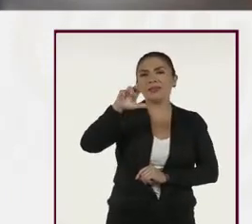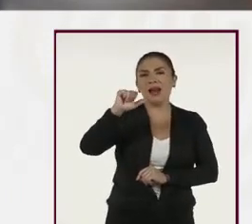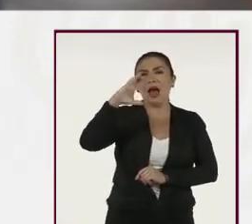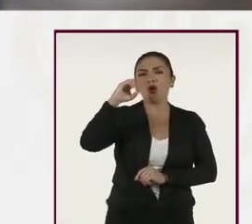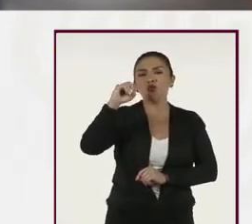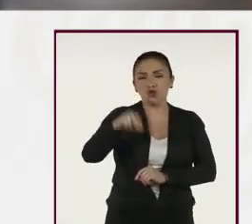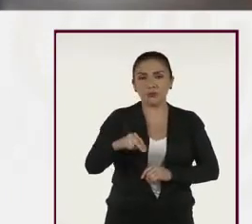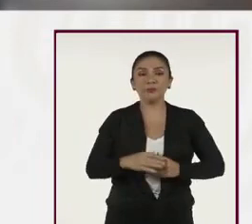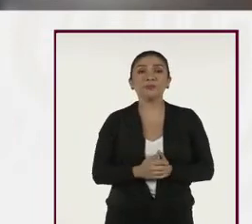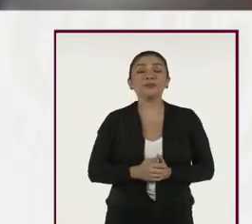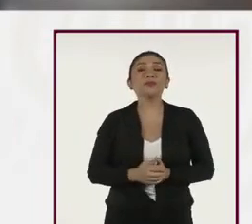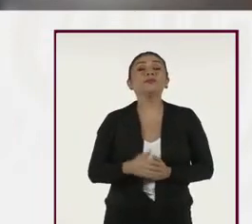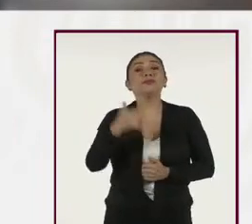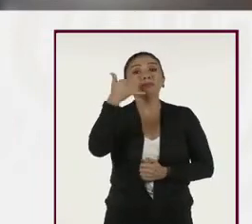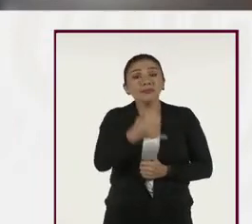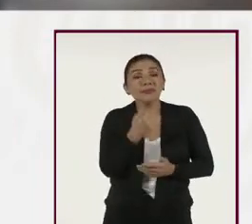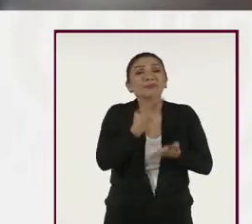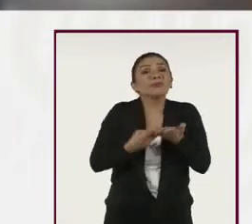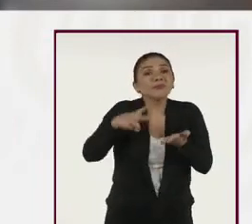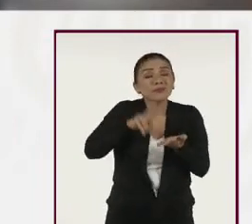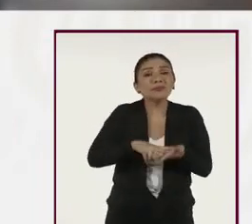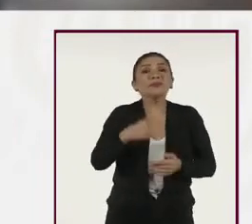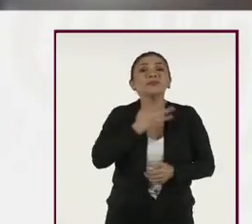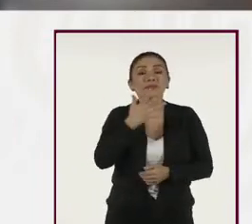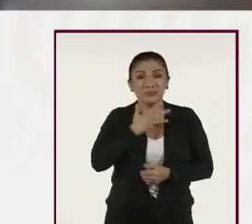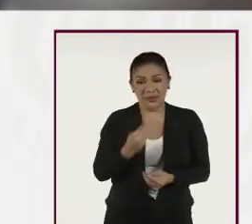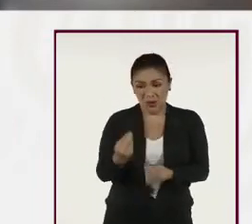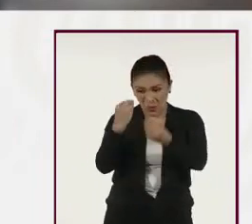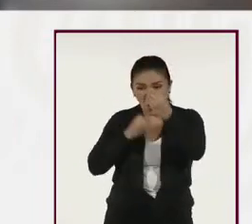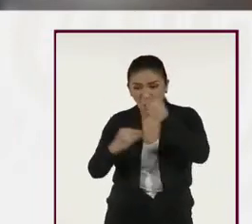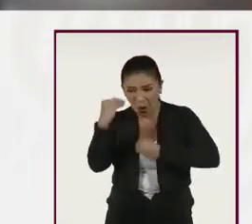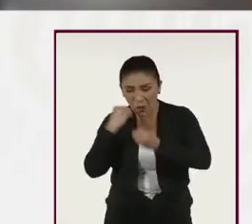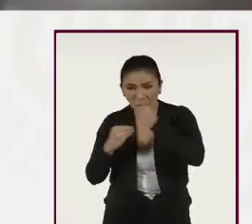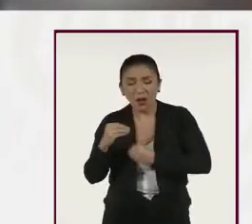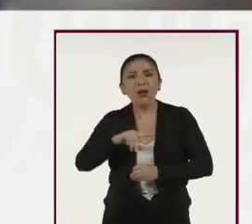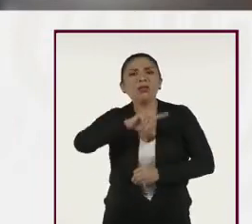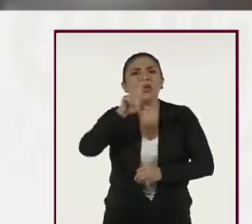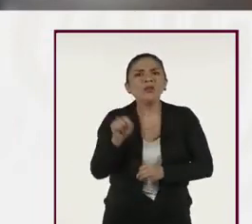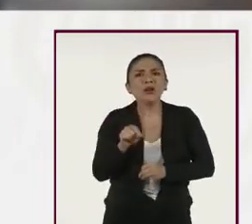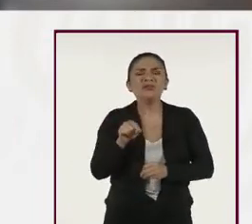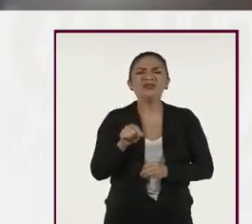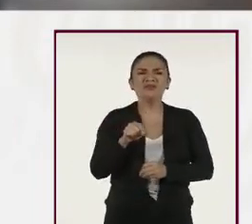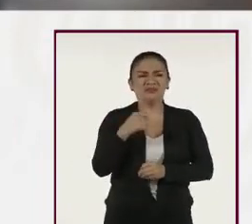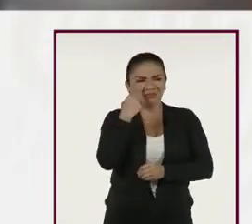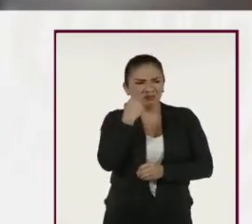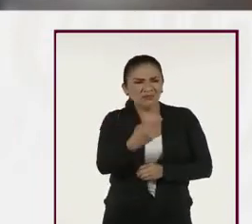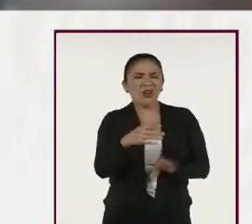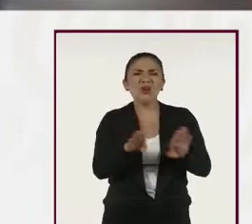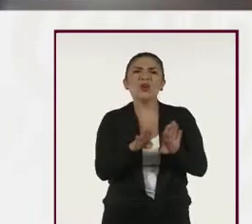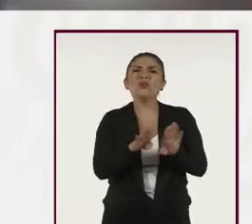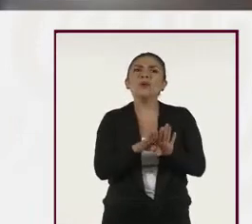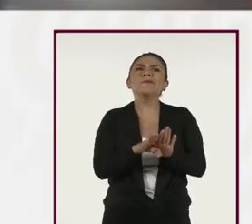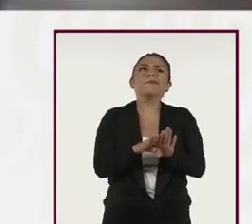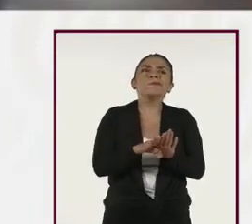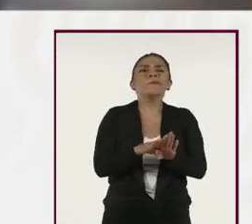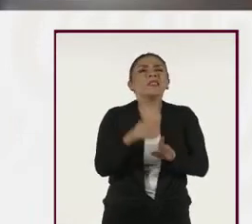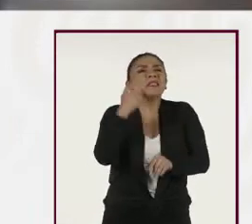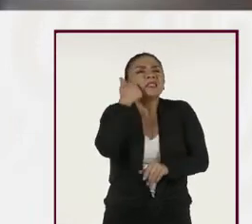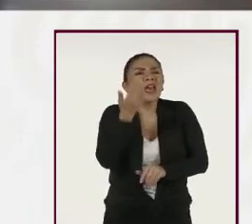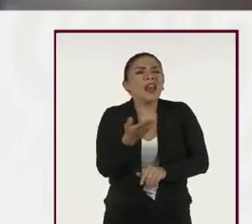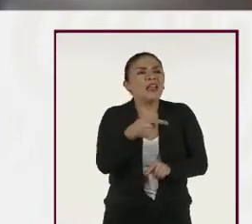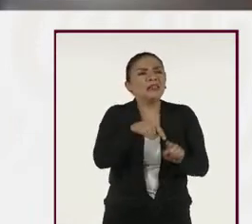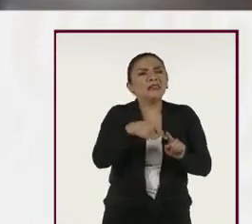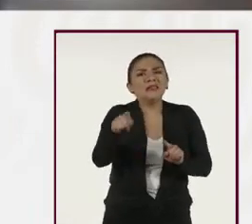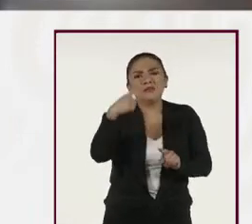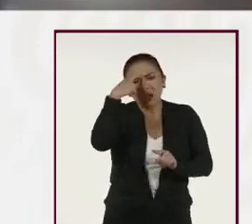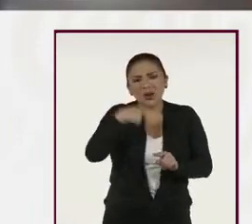bulimia, aparte de los atracones, se van a presentar a cierto número de comportamientos compensatorios con la intención